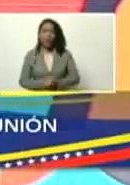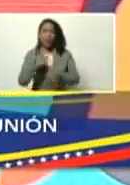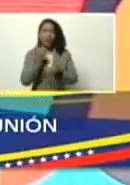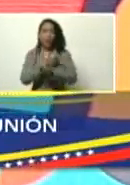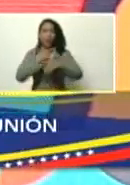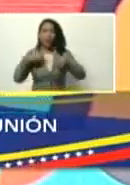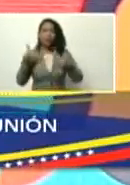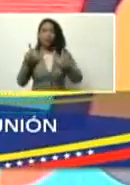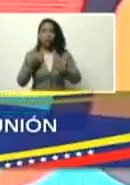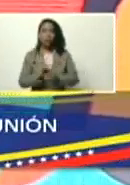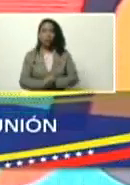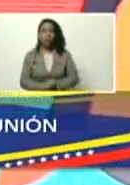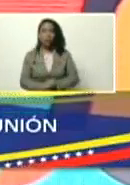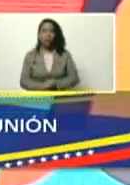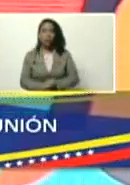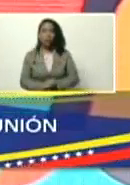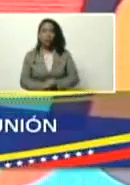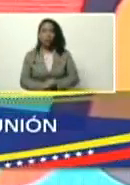liberación.